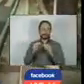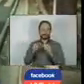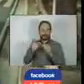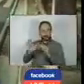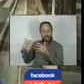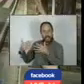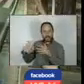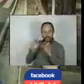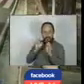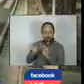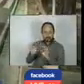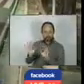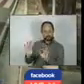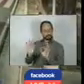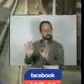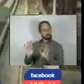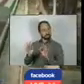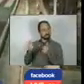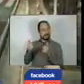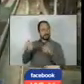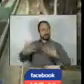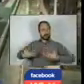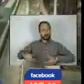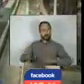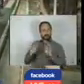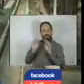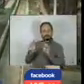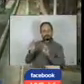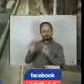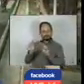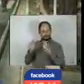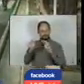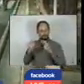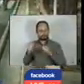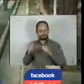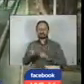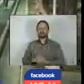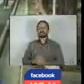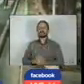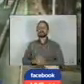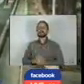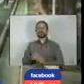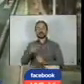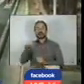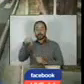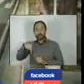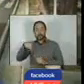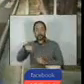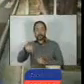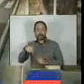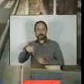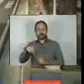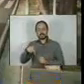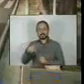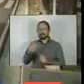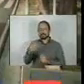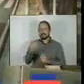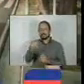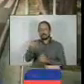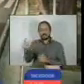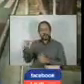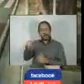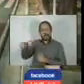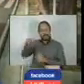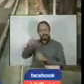actividad se desarrolle con total normalidad en esta zona. Vamos a escuchar a palabras de quienes